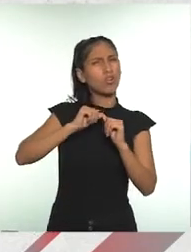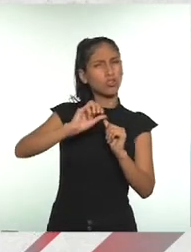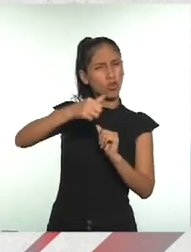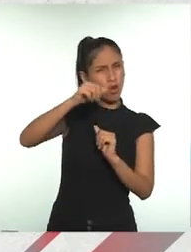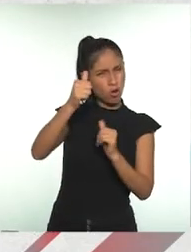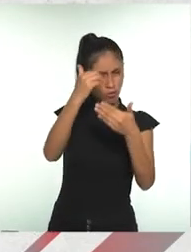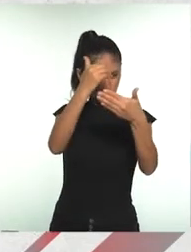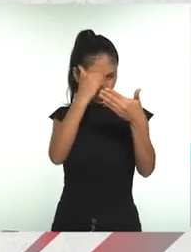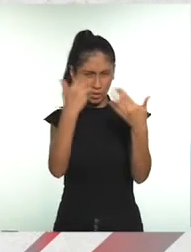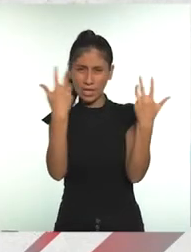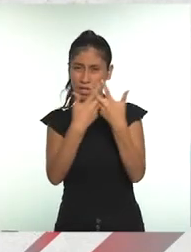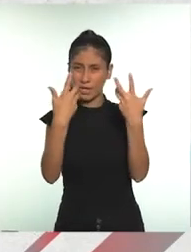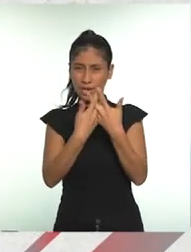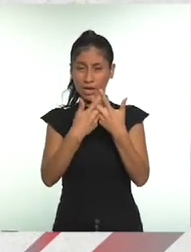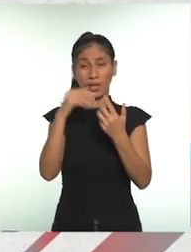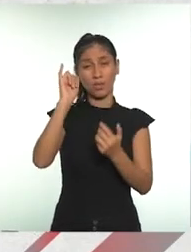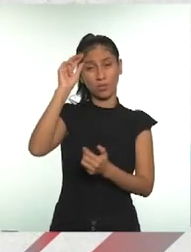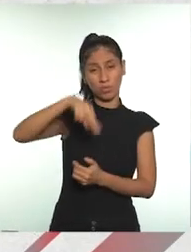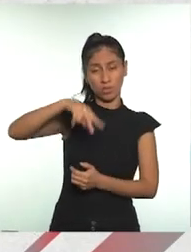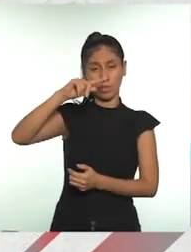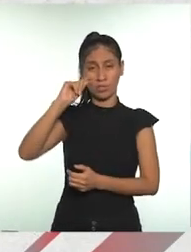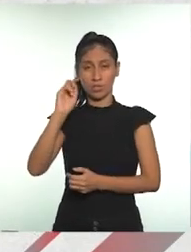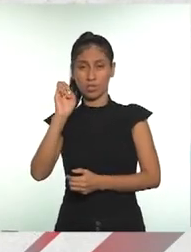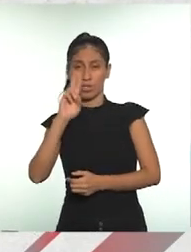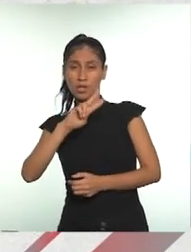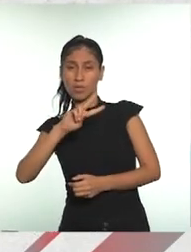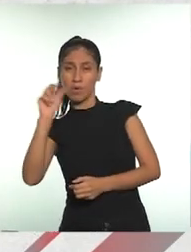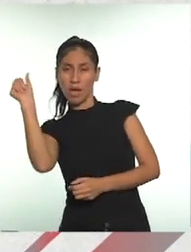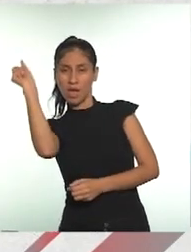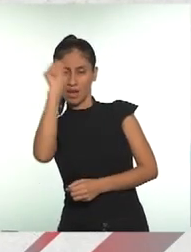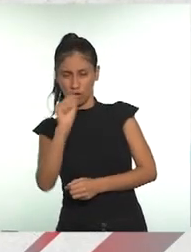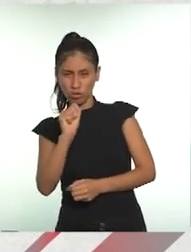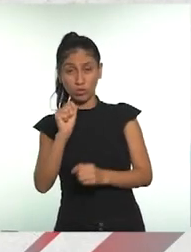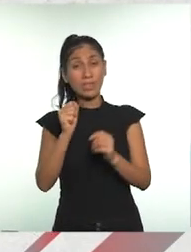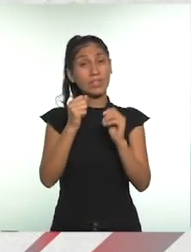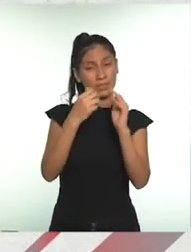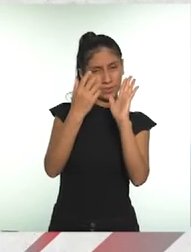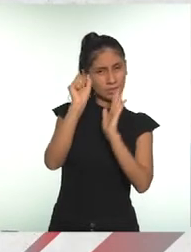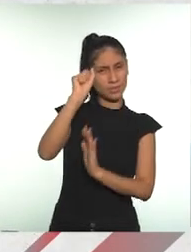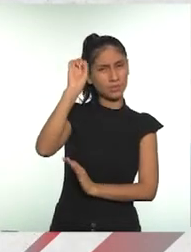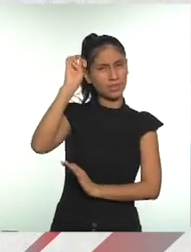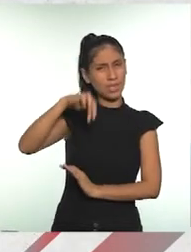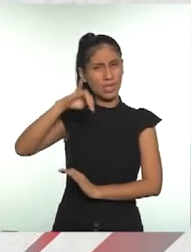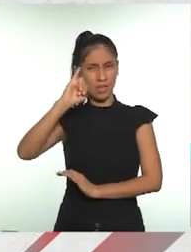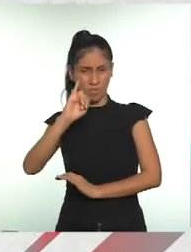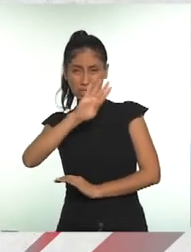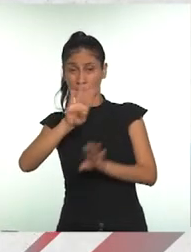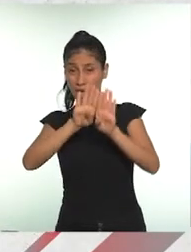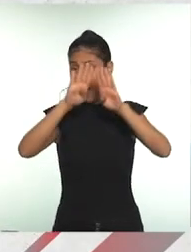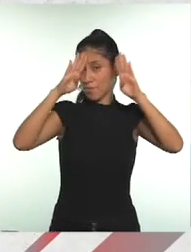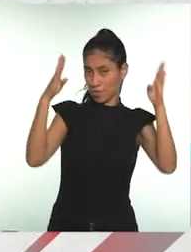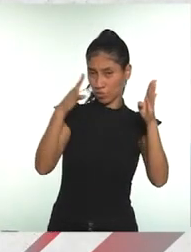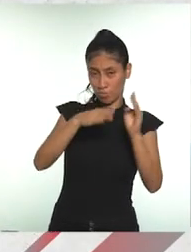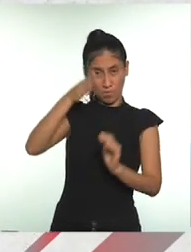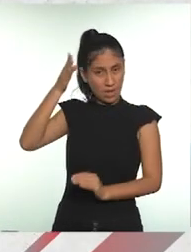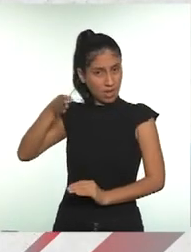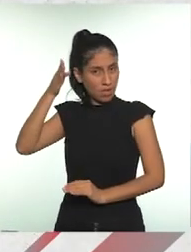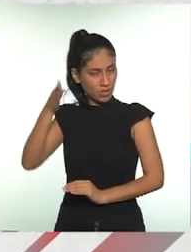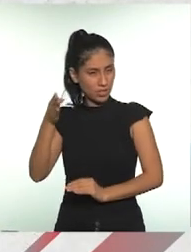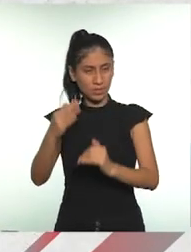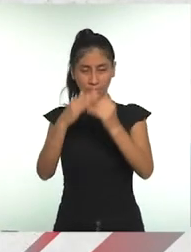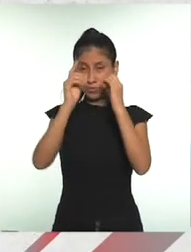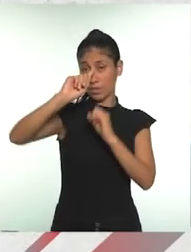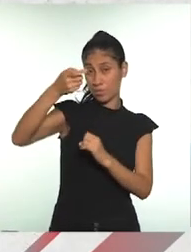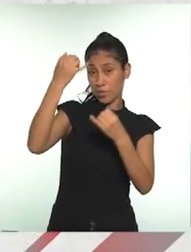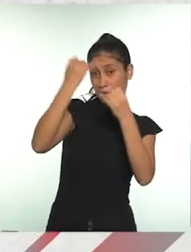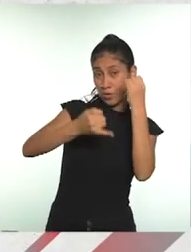intervalos corresponden a intervalos semiabiertos por la derecha. Se optó de esta manera por las referencias que se dan en el primer y